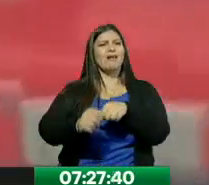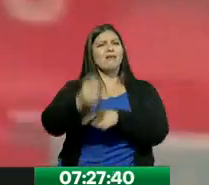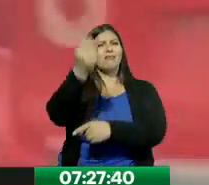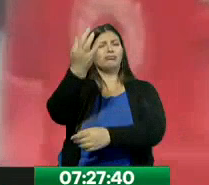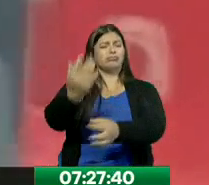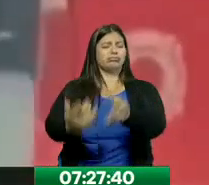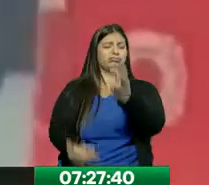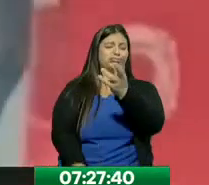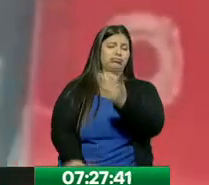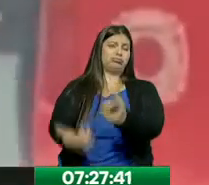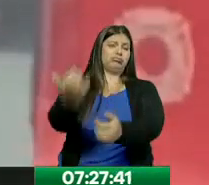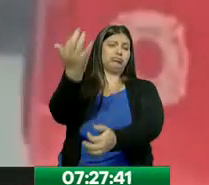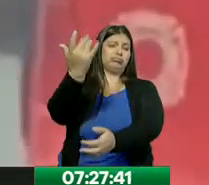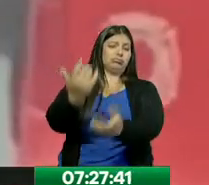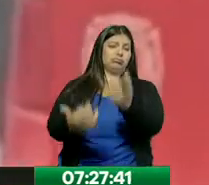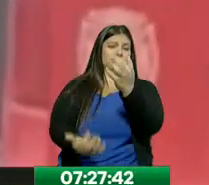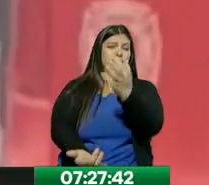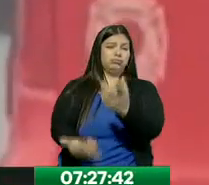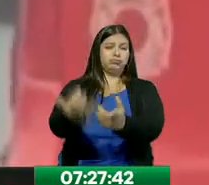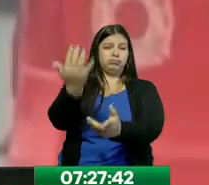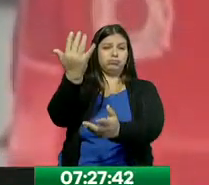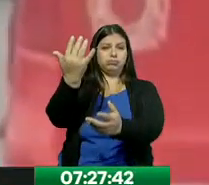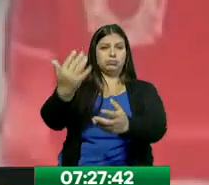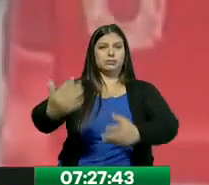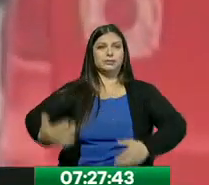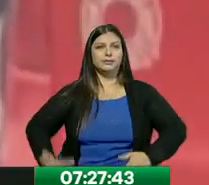de humo que se generó en este lugar.